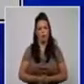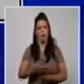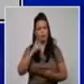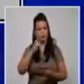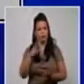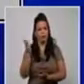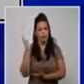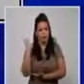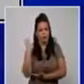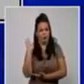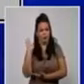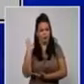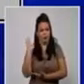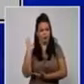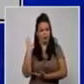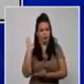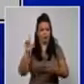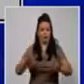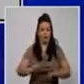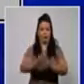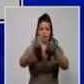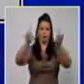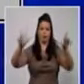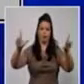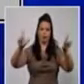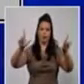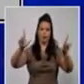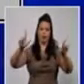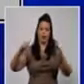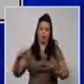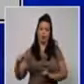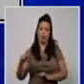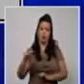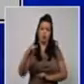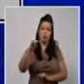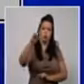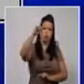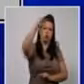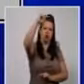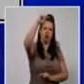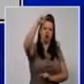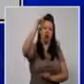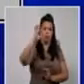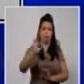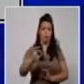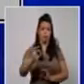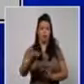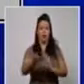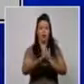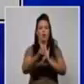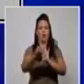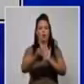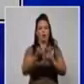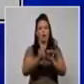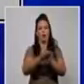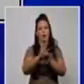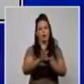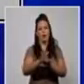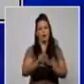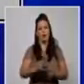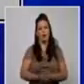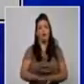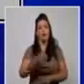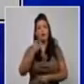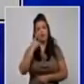sea, van ploteando los casos que se van confirmando y se ve por el